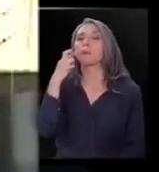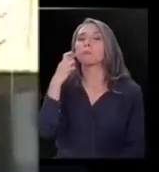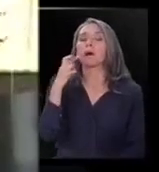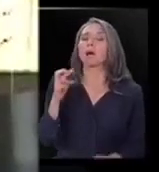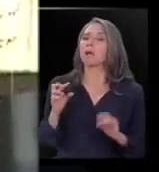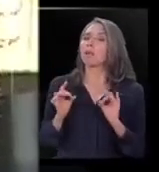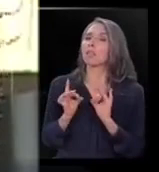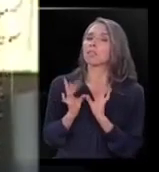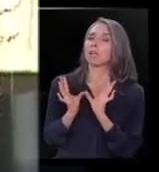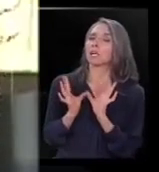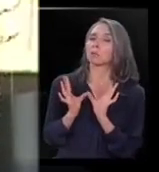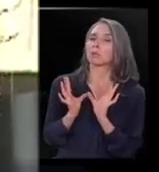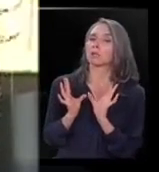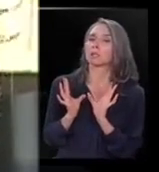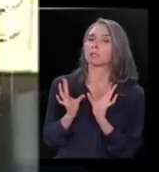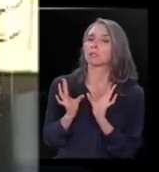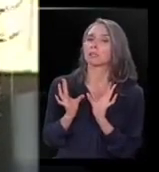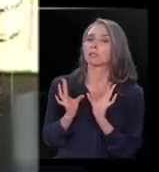Y de repente